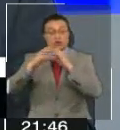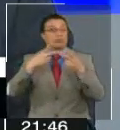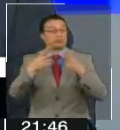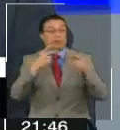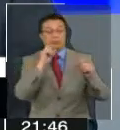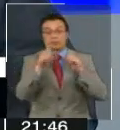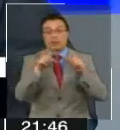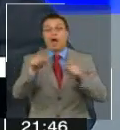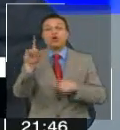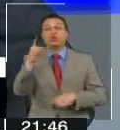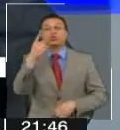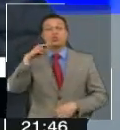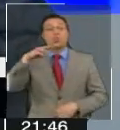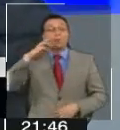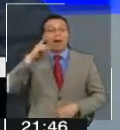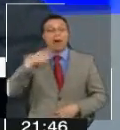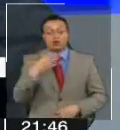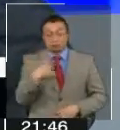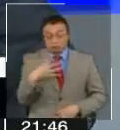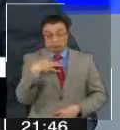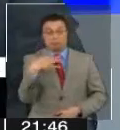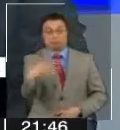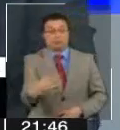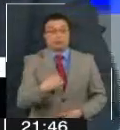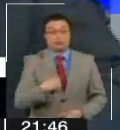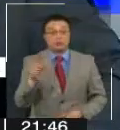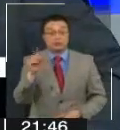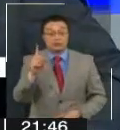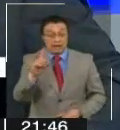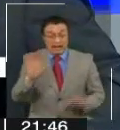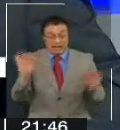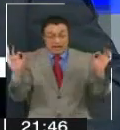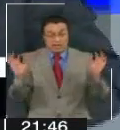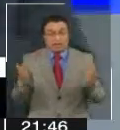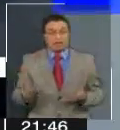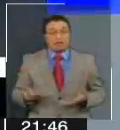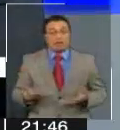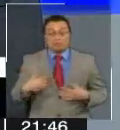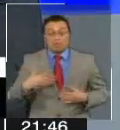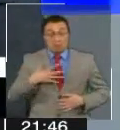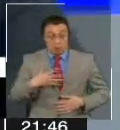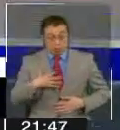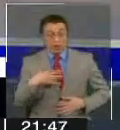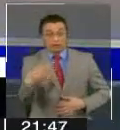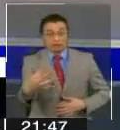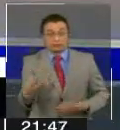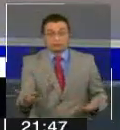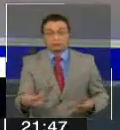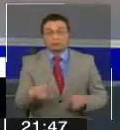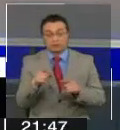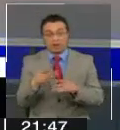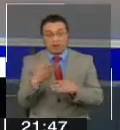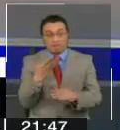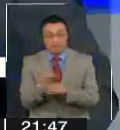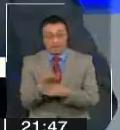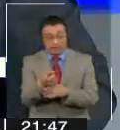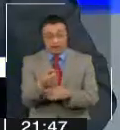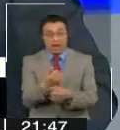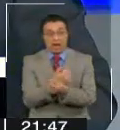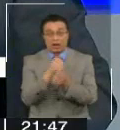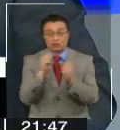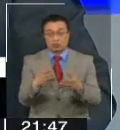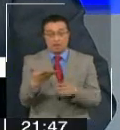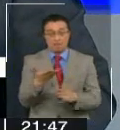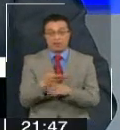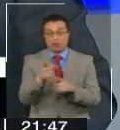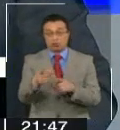un sumario en la Contraloría en el cual yo ni siquiera he sido citado. No he sido citado. Y me gustaría que me citaran. ¿Le piden a usted que presente la renuncia? Sí, me